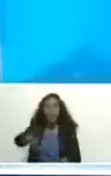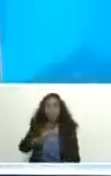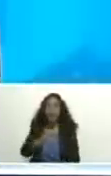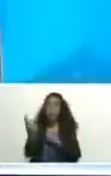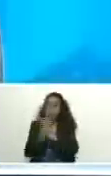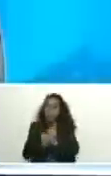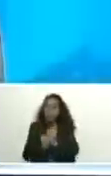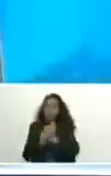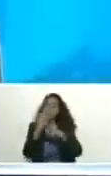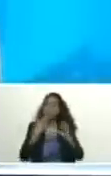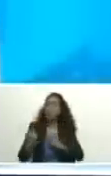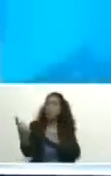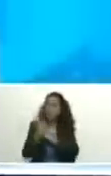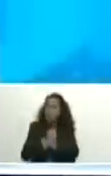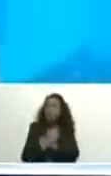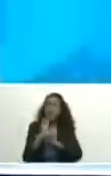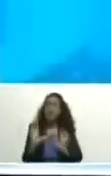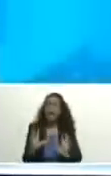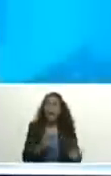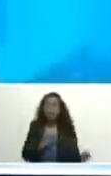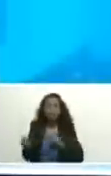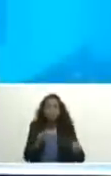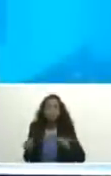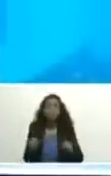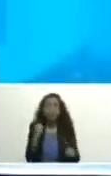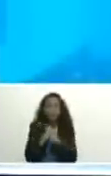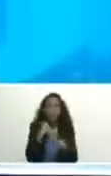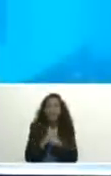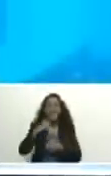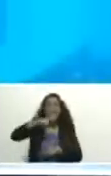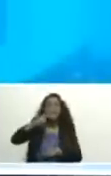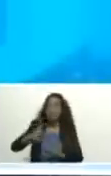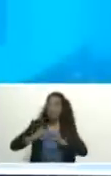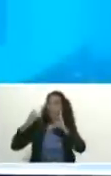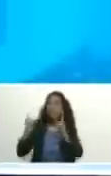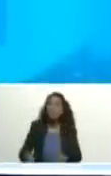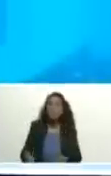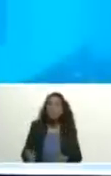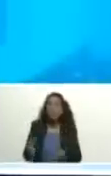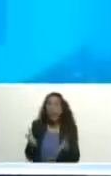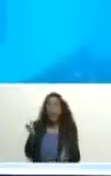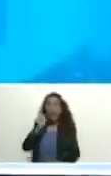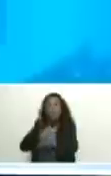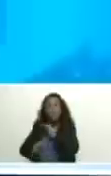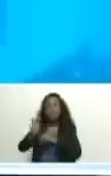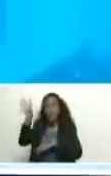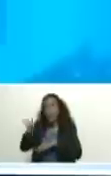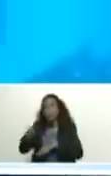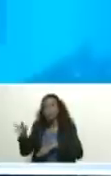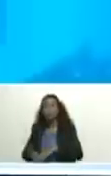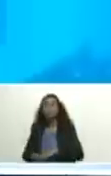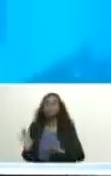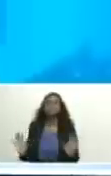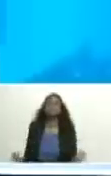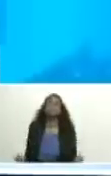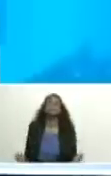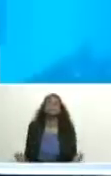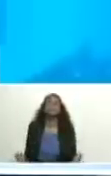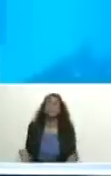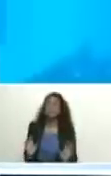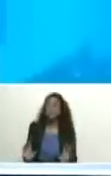ordene directamente las acciones que Venezuela debe tomar en defensa del territorio